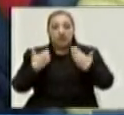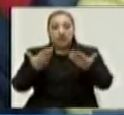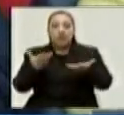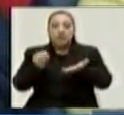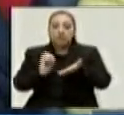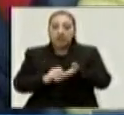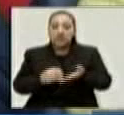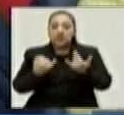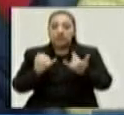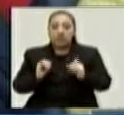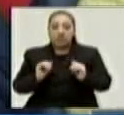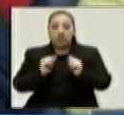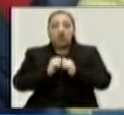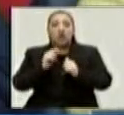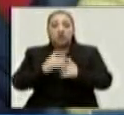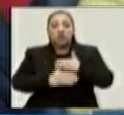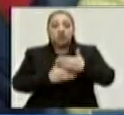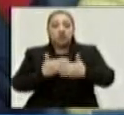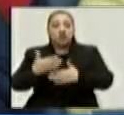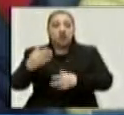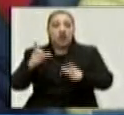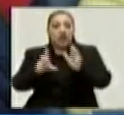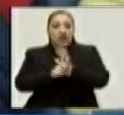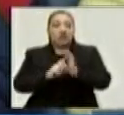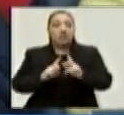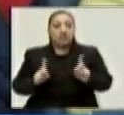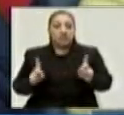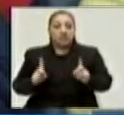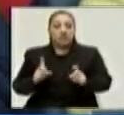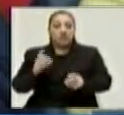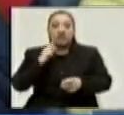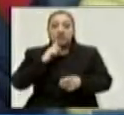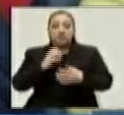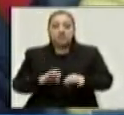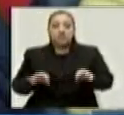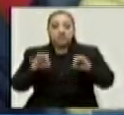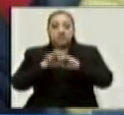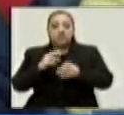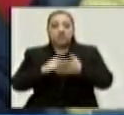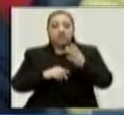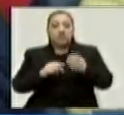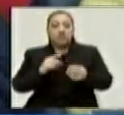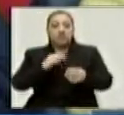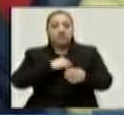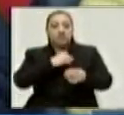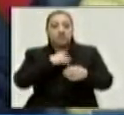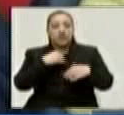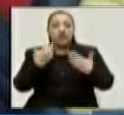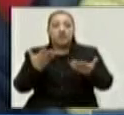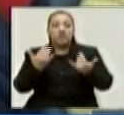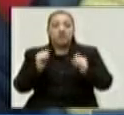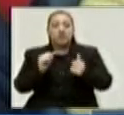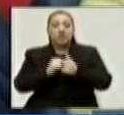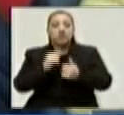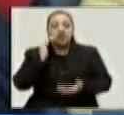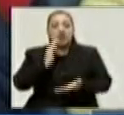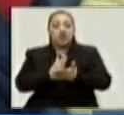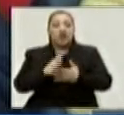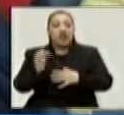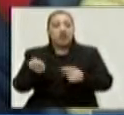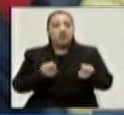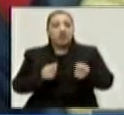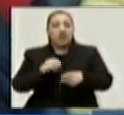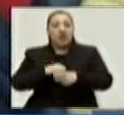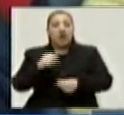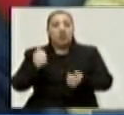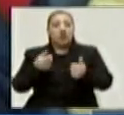más detalles de estos procesos, pero es indispensable que el ministro del sector también dé cuenta de la sanción administrativa de